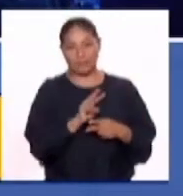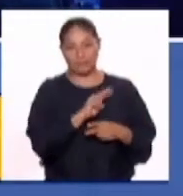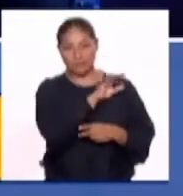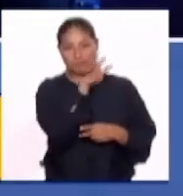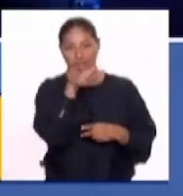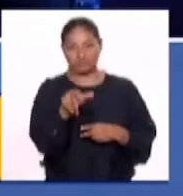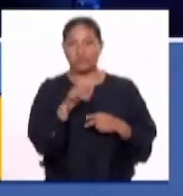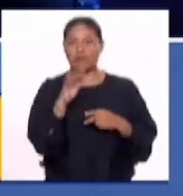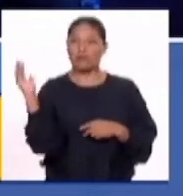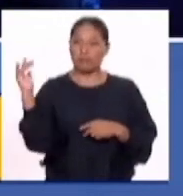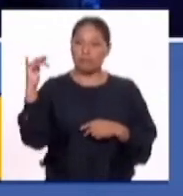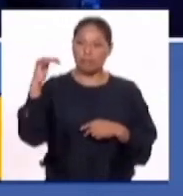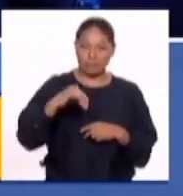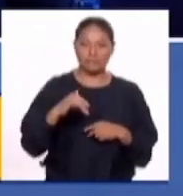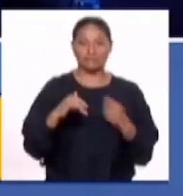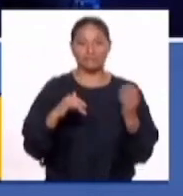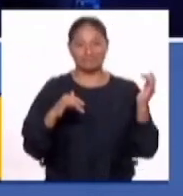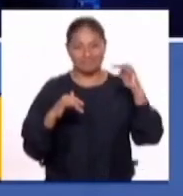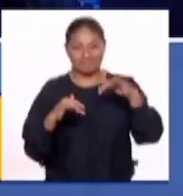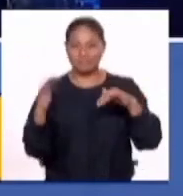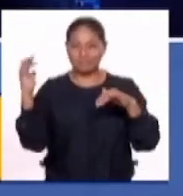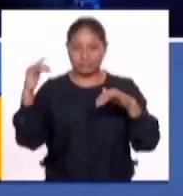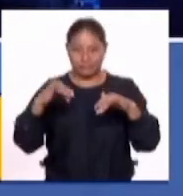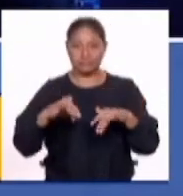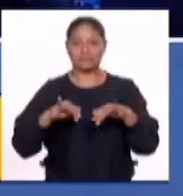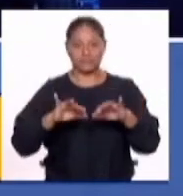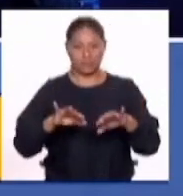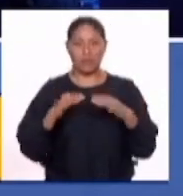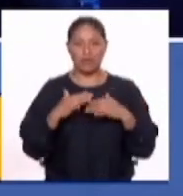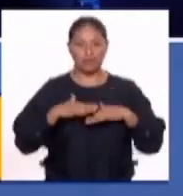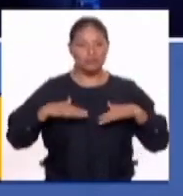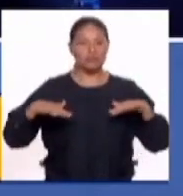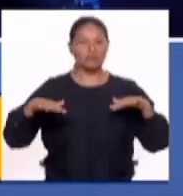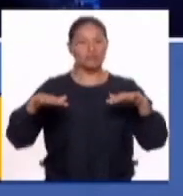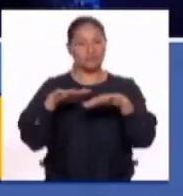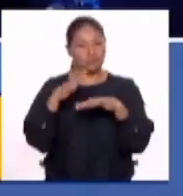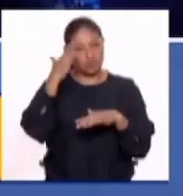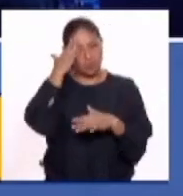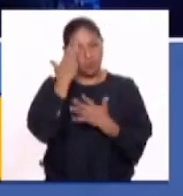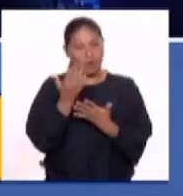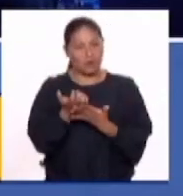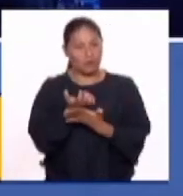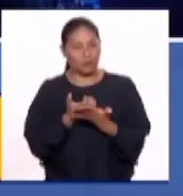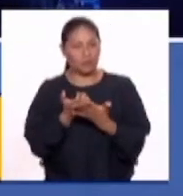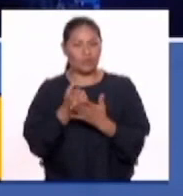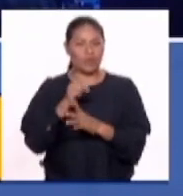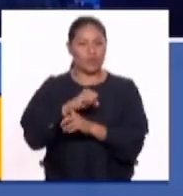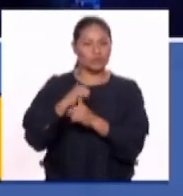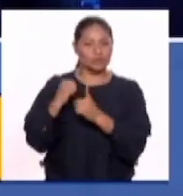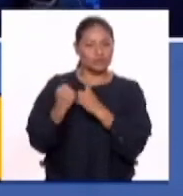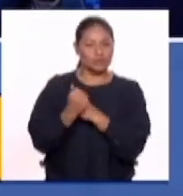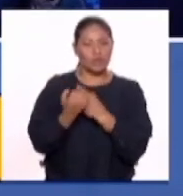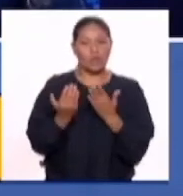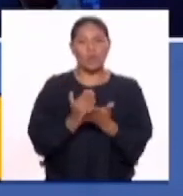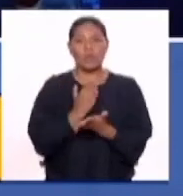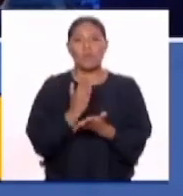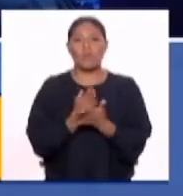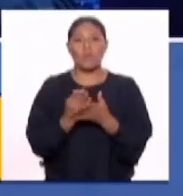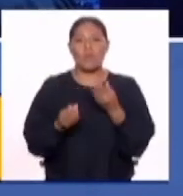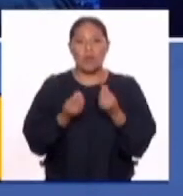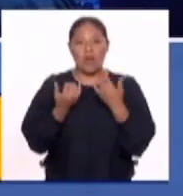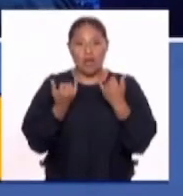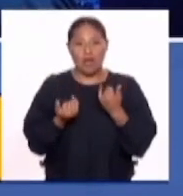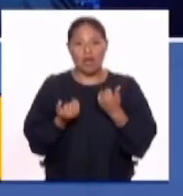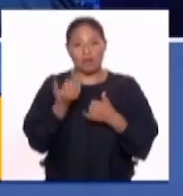a Chile, pero ¿cuáles son los factores de empuje en términos económicos y sociales que están empujando a los migrantes a salir de Chile ahora?